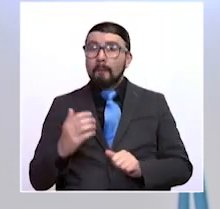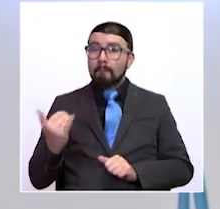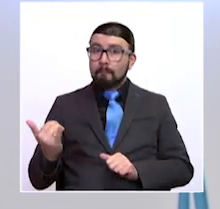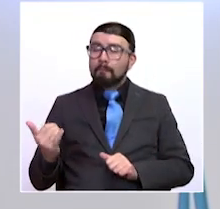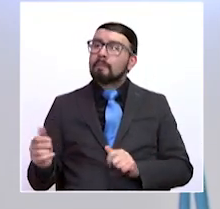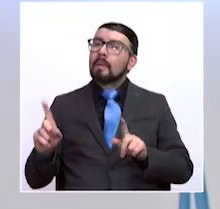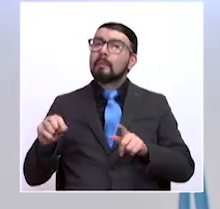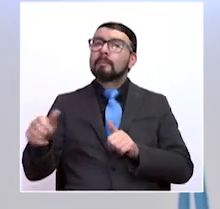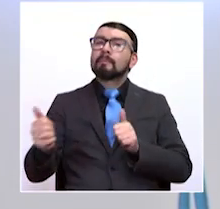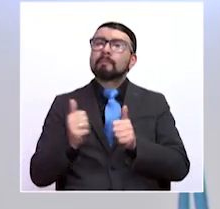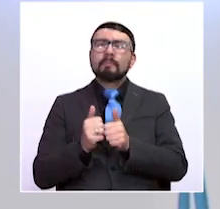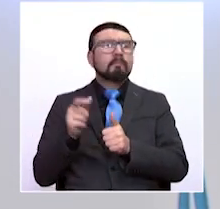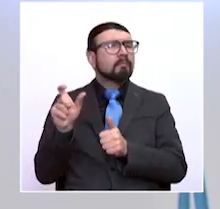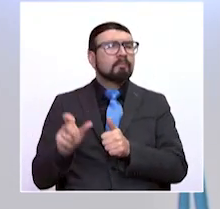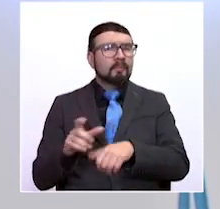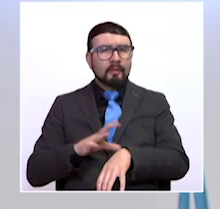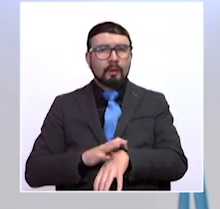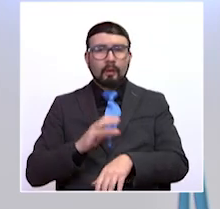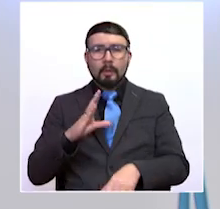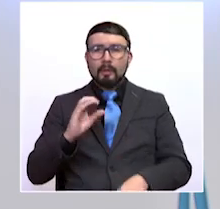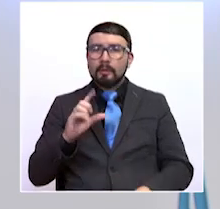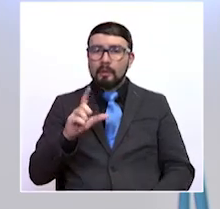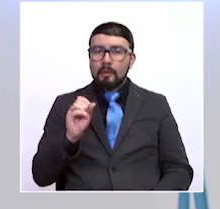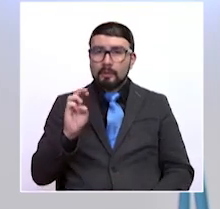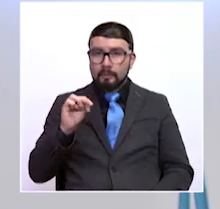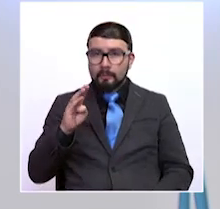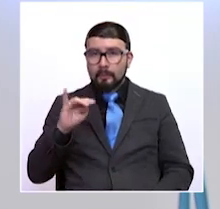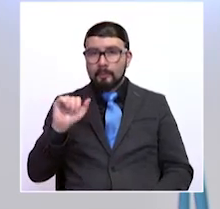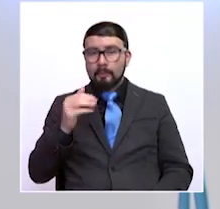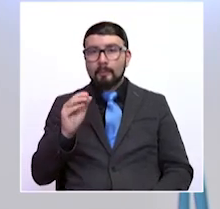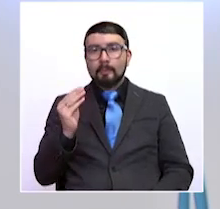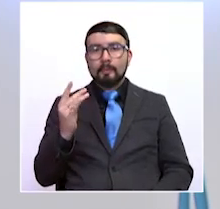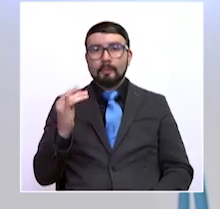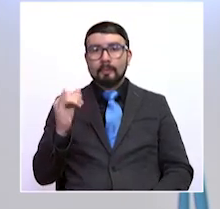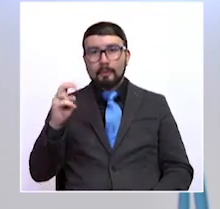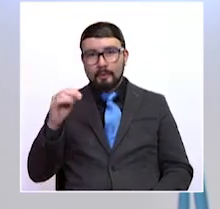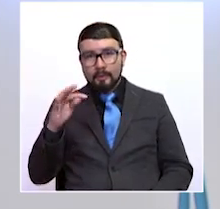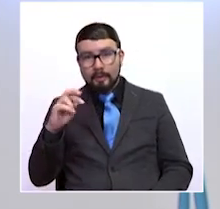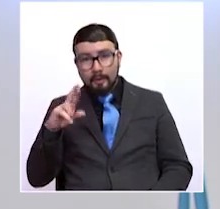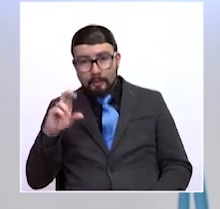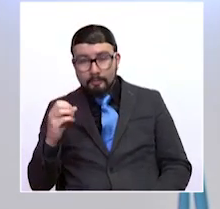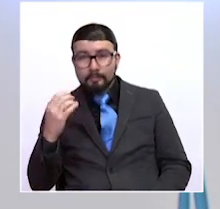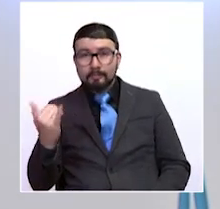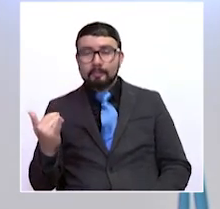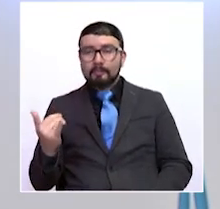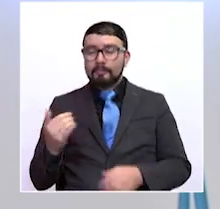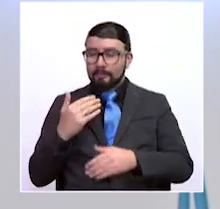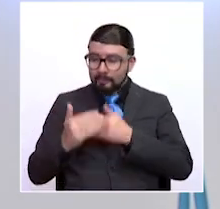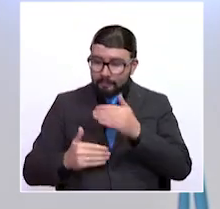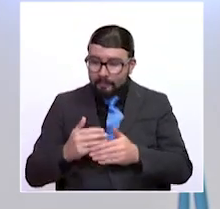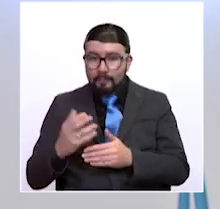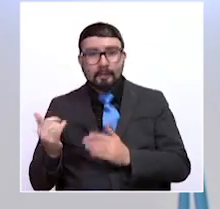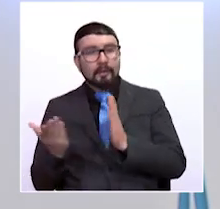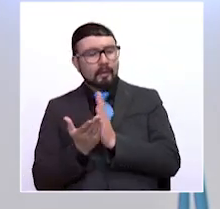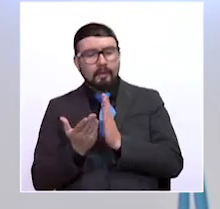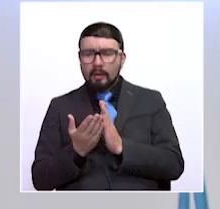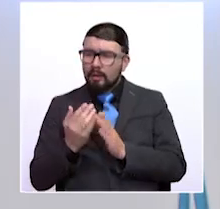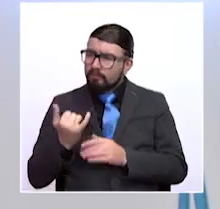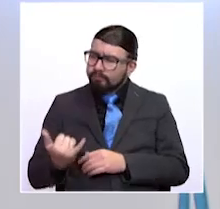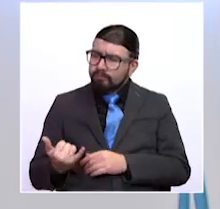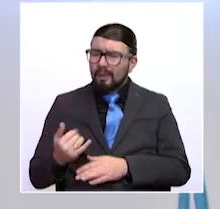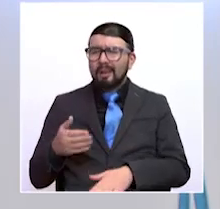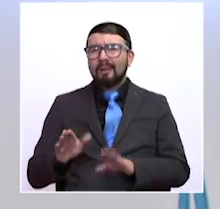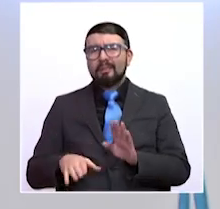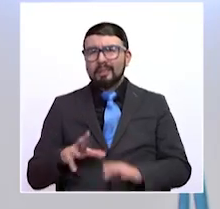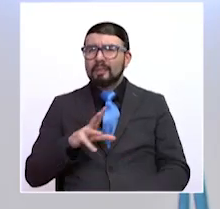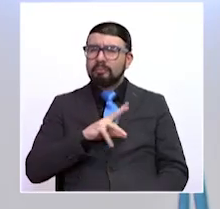doctora Colombia Quintero, que nos ha apoyado en todos estos procesos educativos, porque triste, muy triste que tengamos